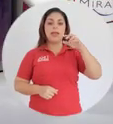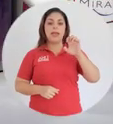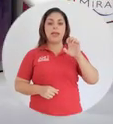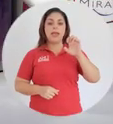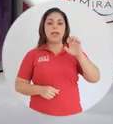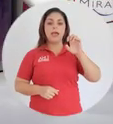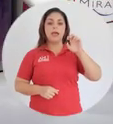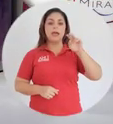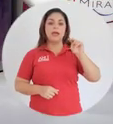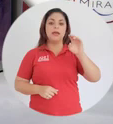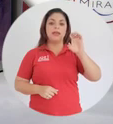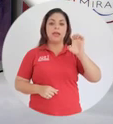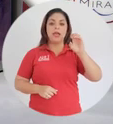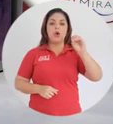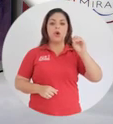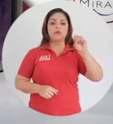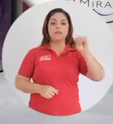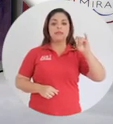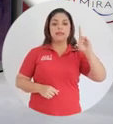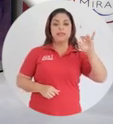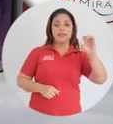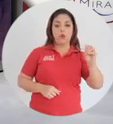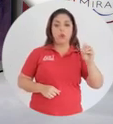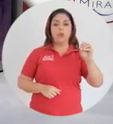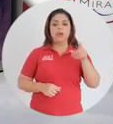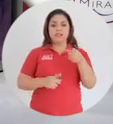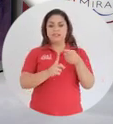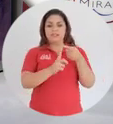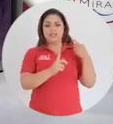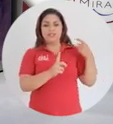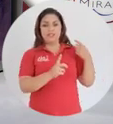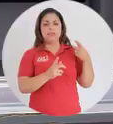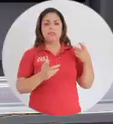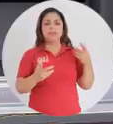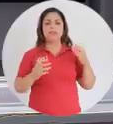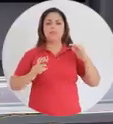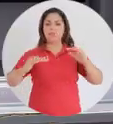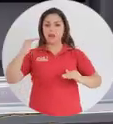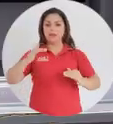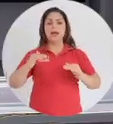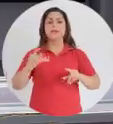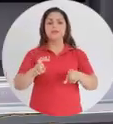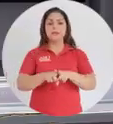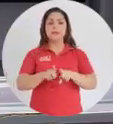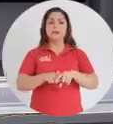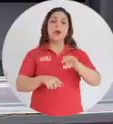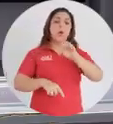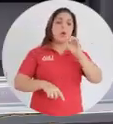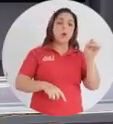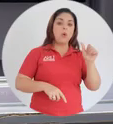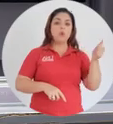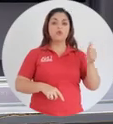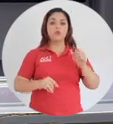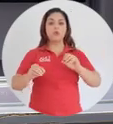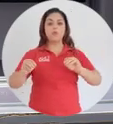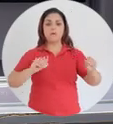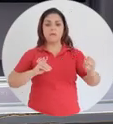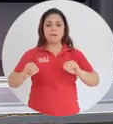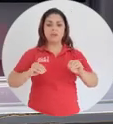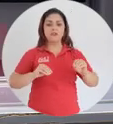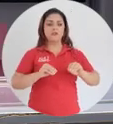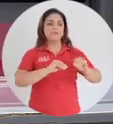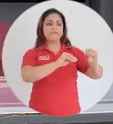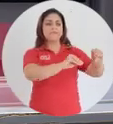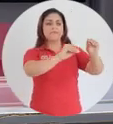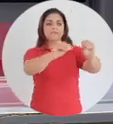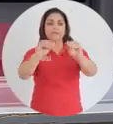juvenocidio sistemático como un fenómeno más reciente hoy en día a la parte del tema de desigualdades, o también los movimientos